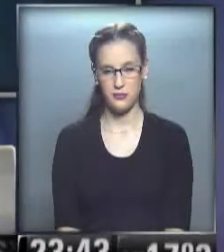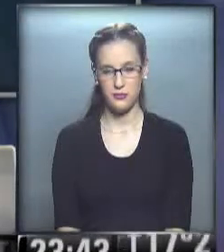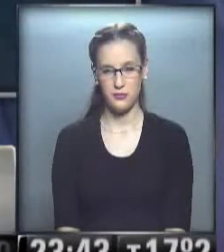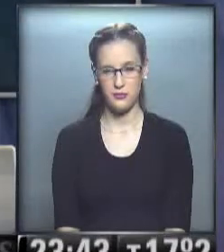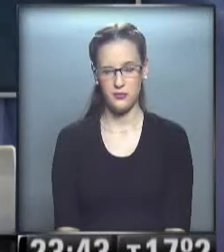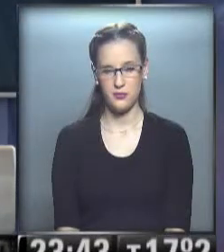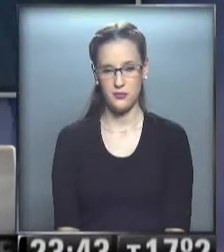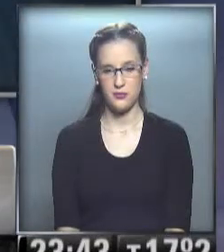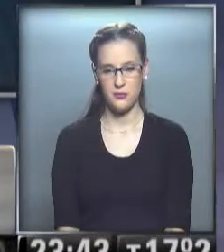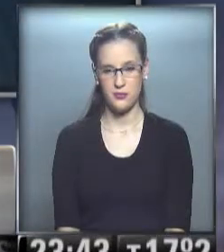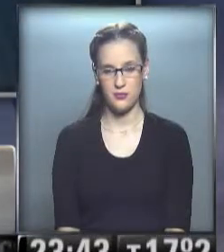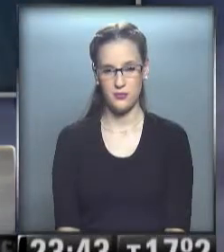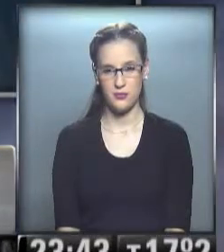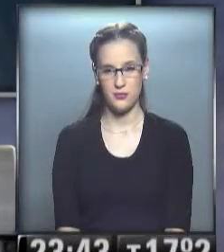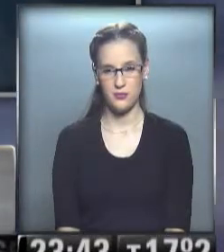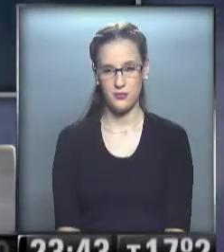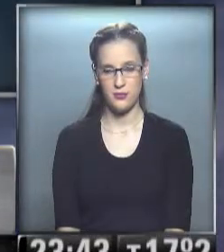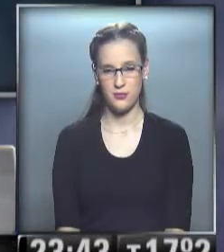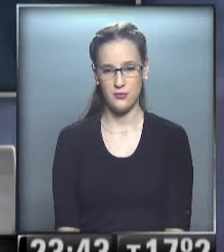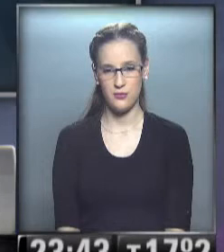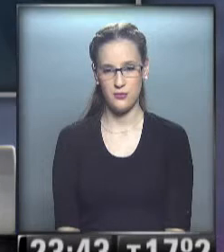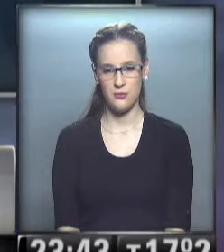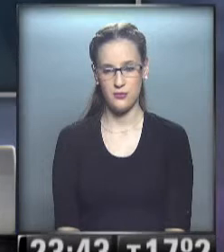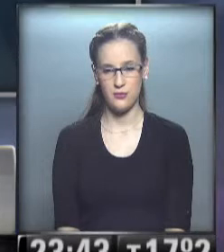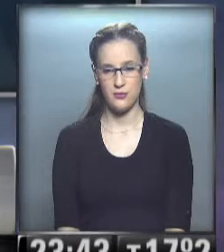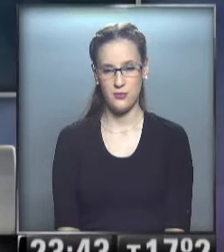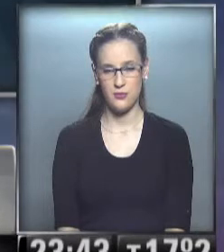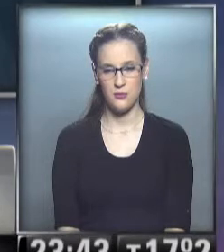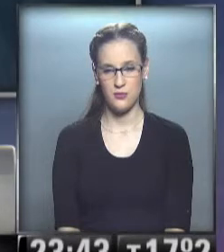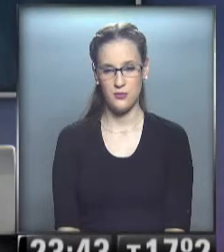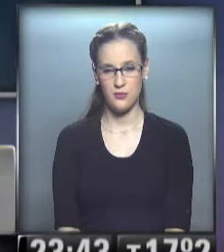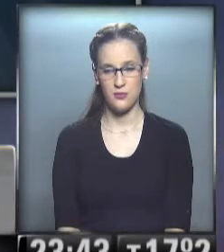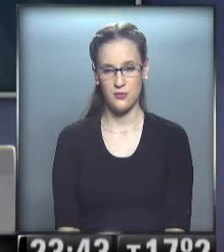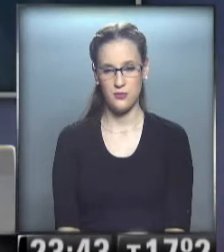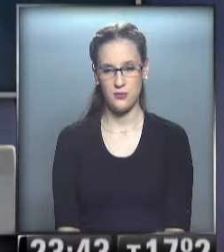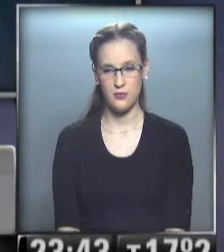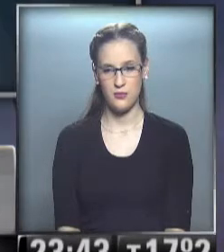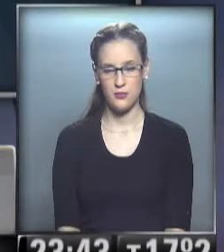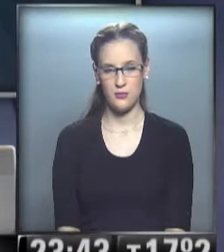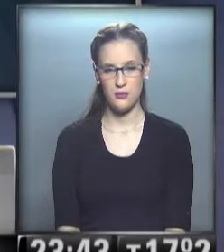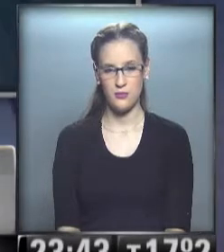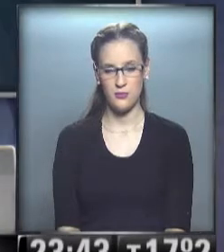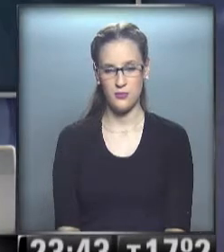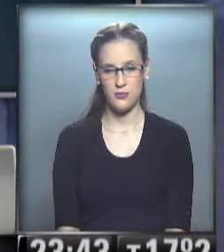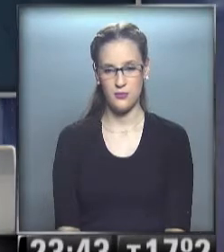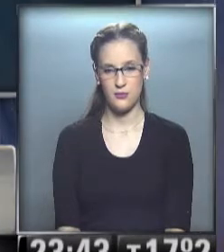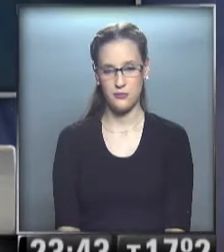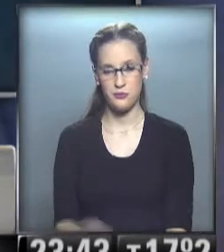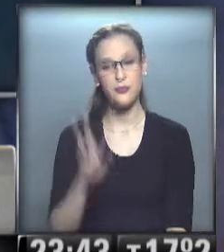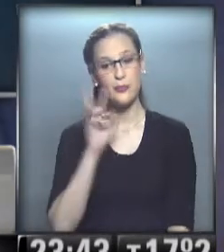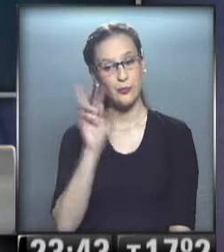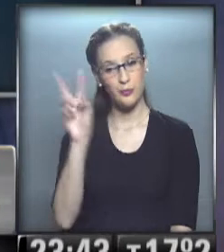Y en este respaldo empresarial también hizo uso de la palabra Raúl Lamaquia, titular de la FEBA. Se